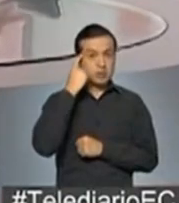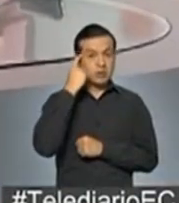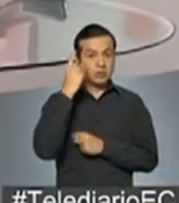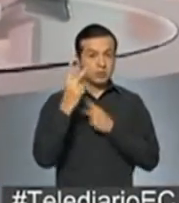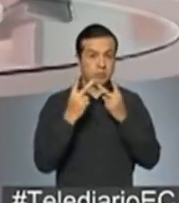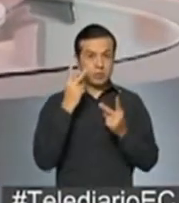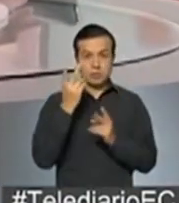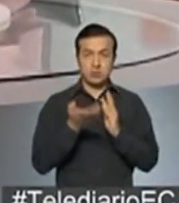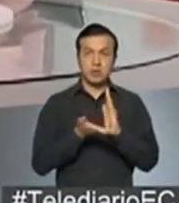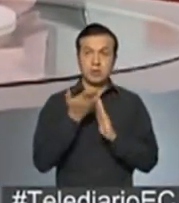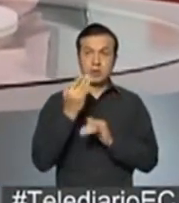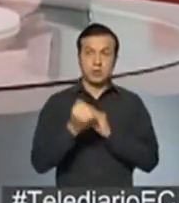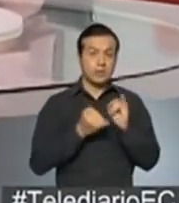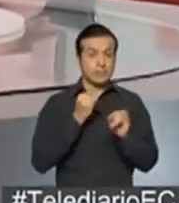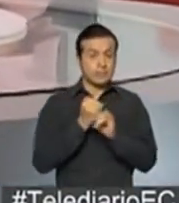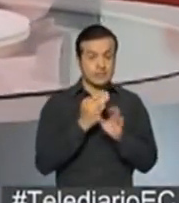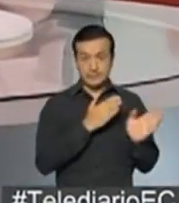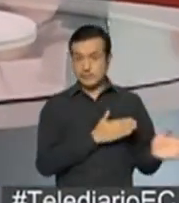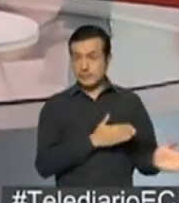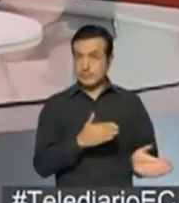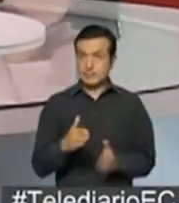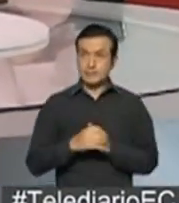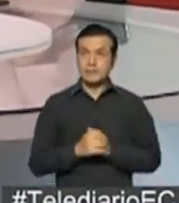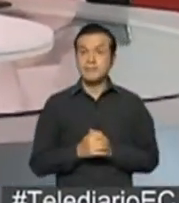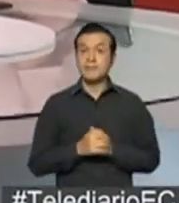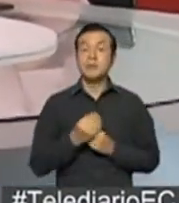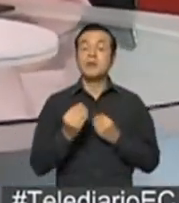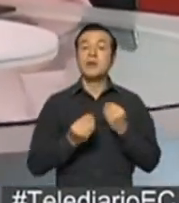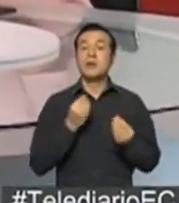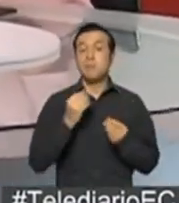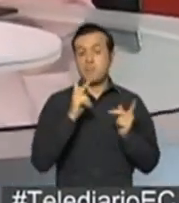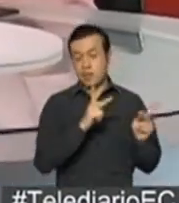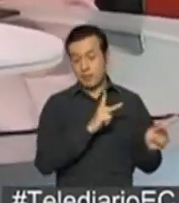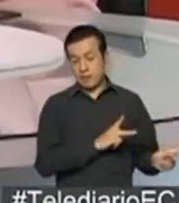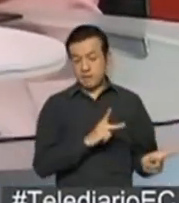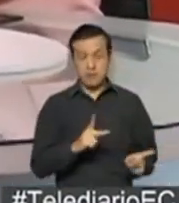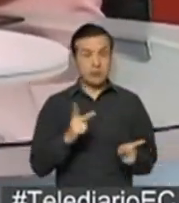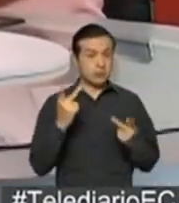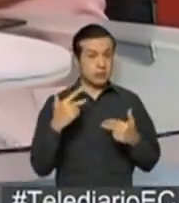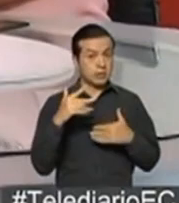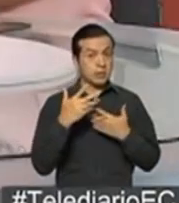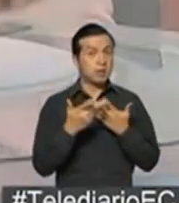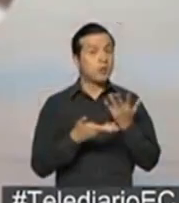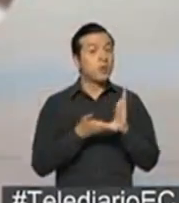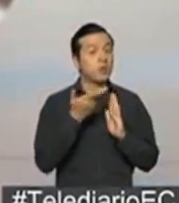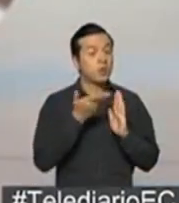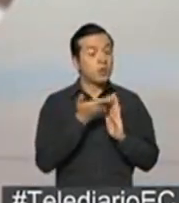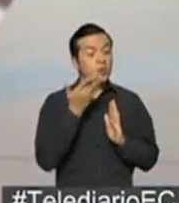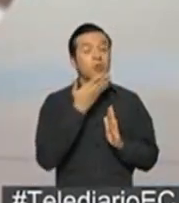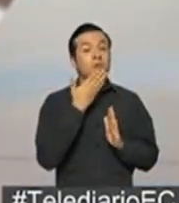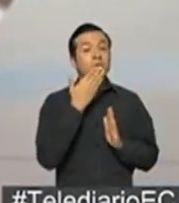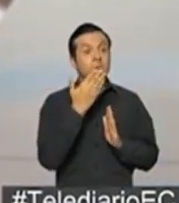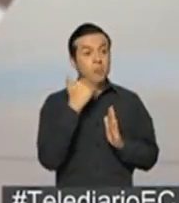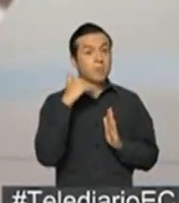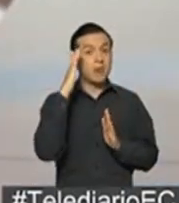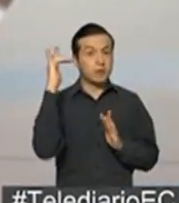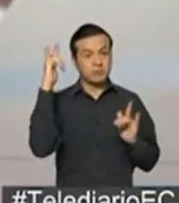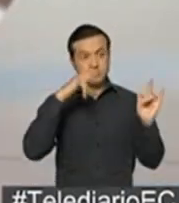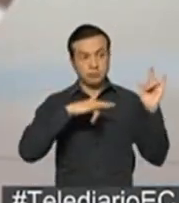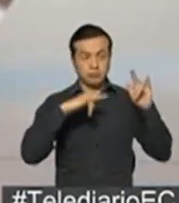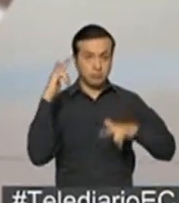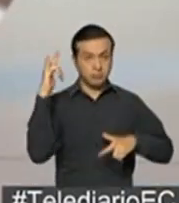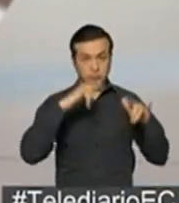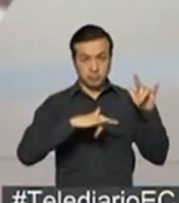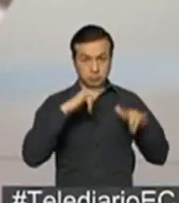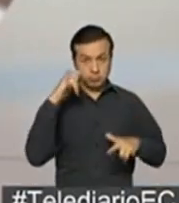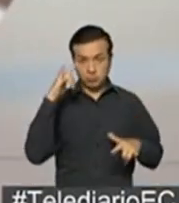visitas internacionales? Sí, lo que hemos hecho, la planificación que estamos haciendo es el incremento de frecuencias aéreas, que es lo